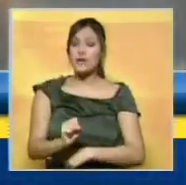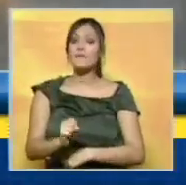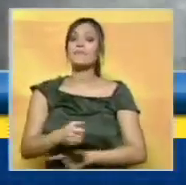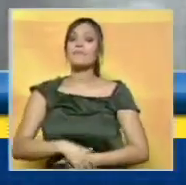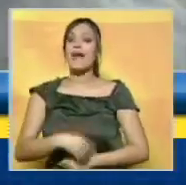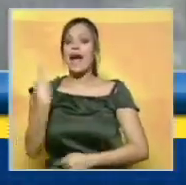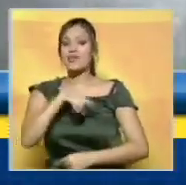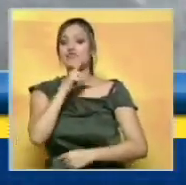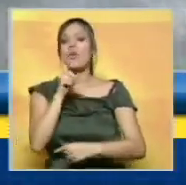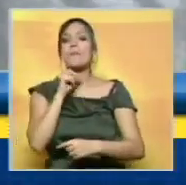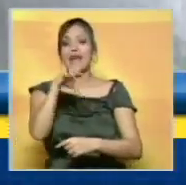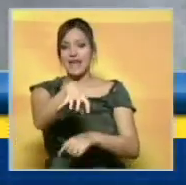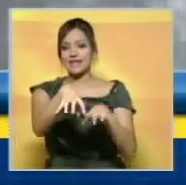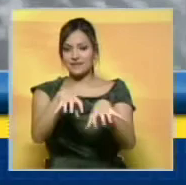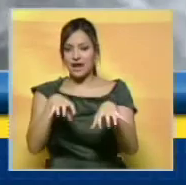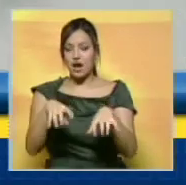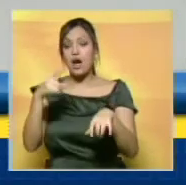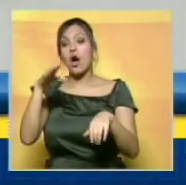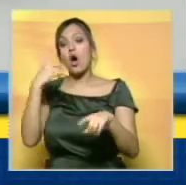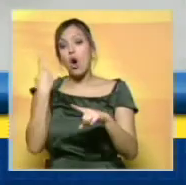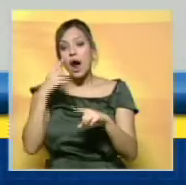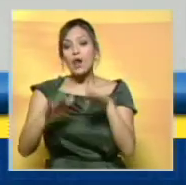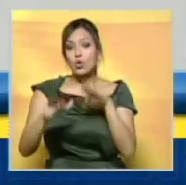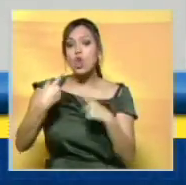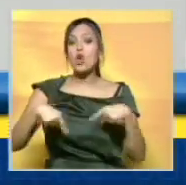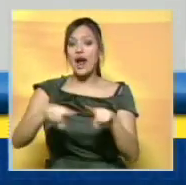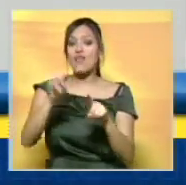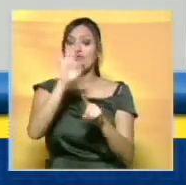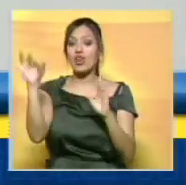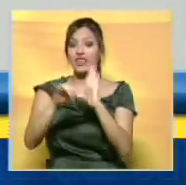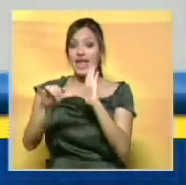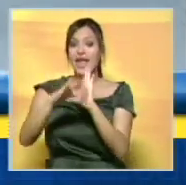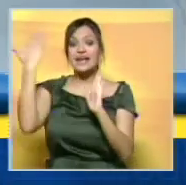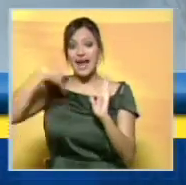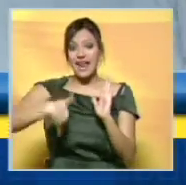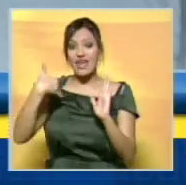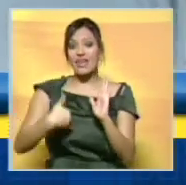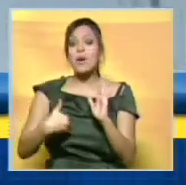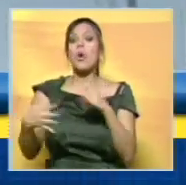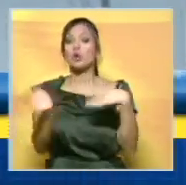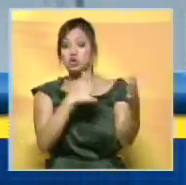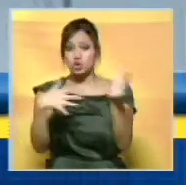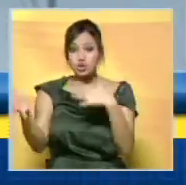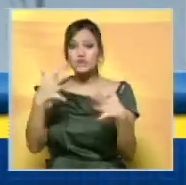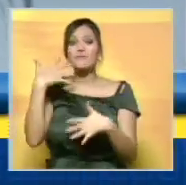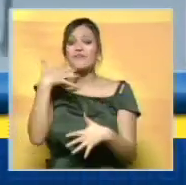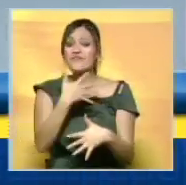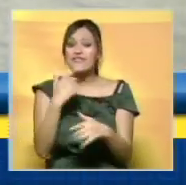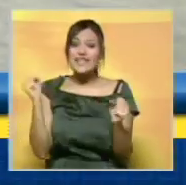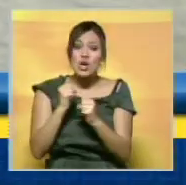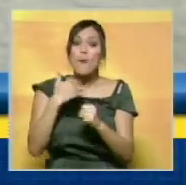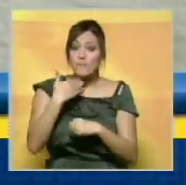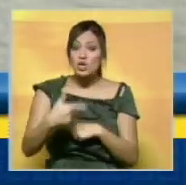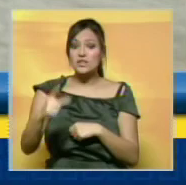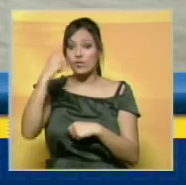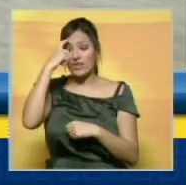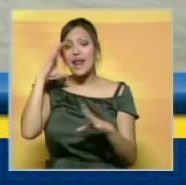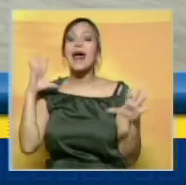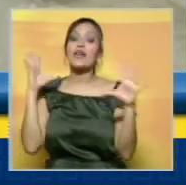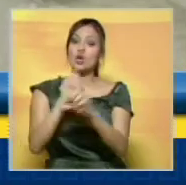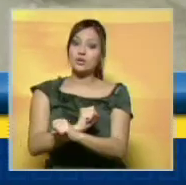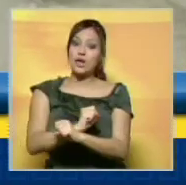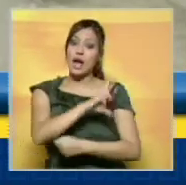de Iowa y Maine. Algunas áreas de la frontera con Canadá podrían sentir vientos gélidos durante la noche de los próximos días.